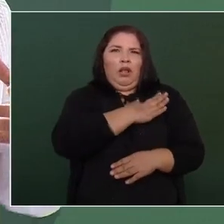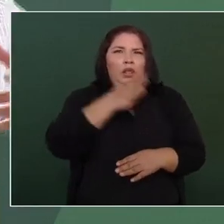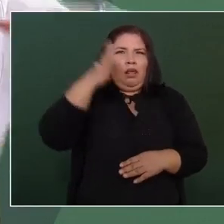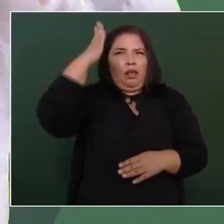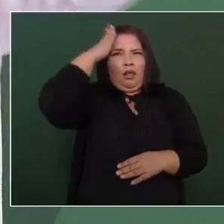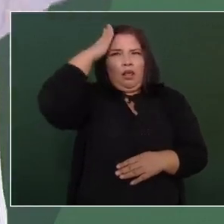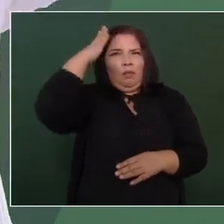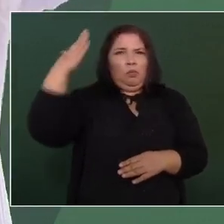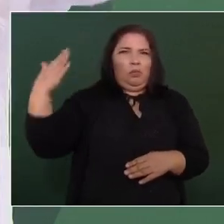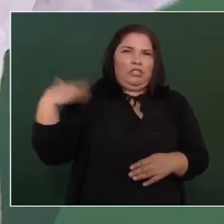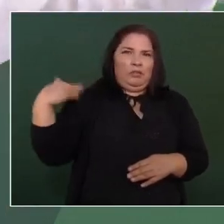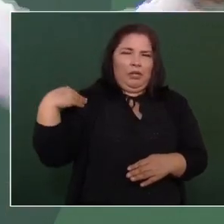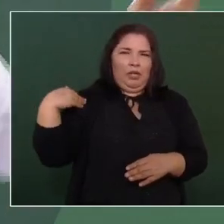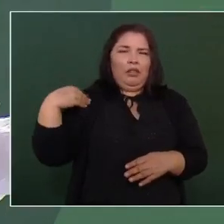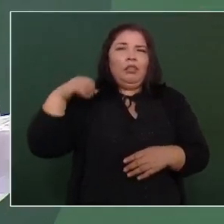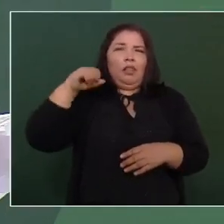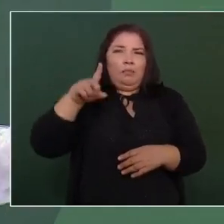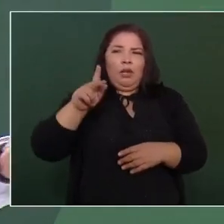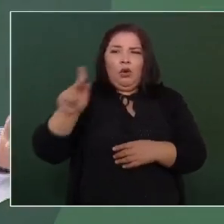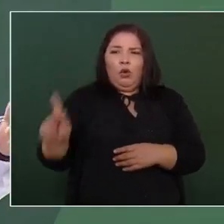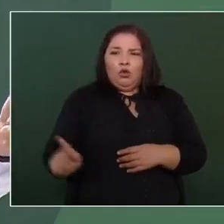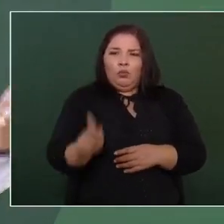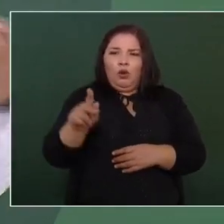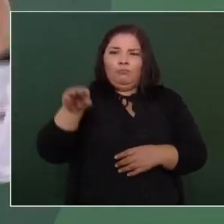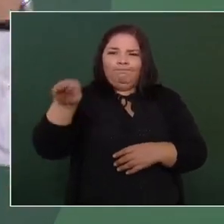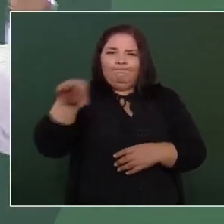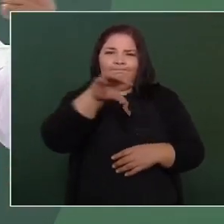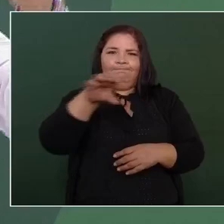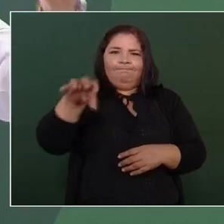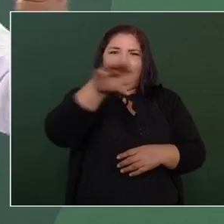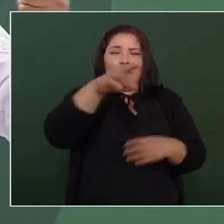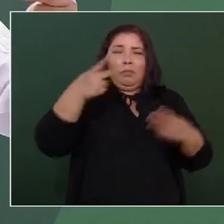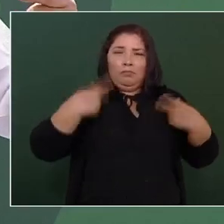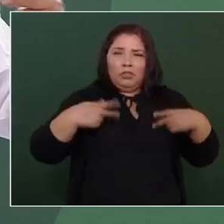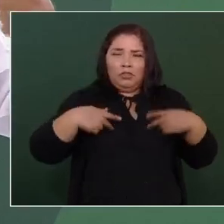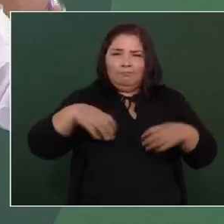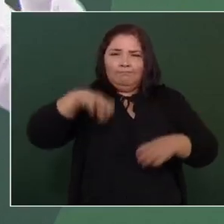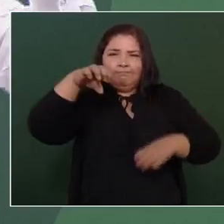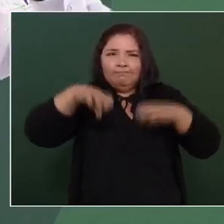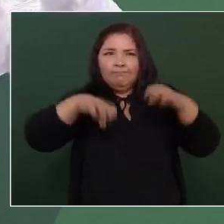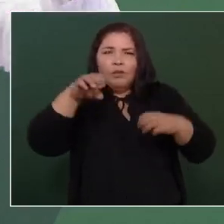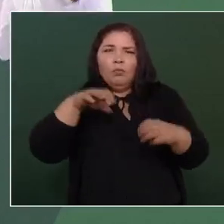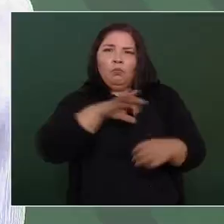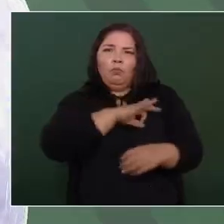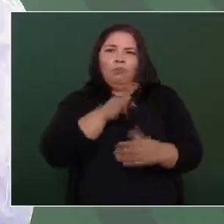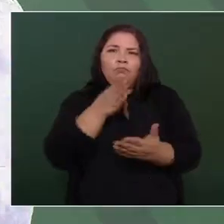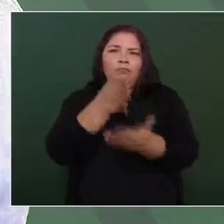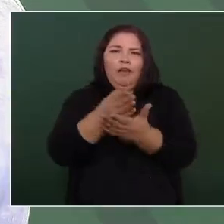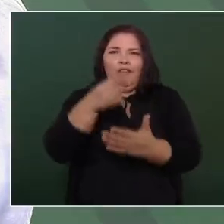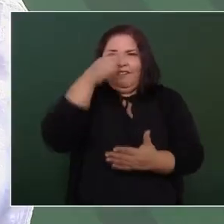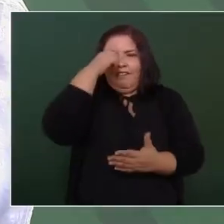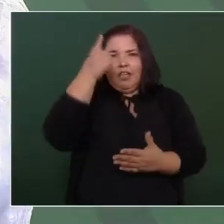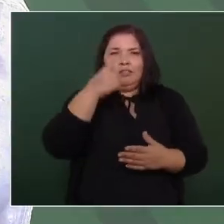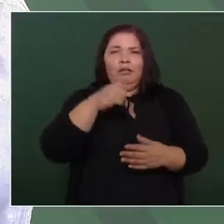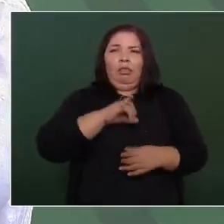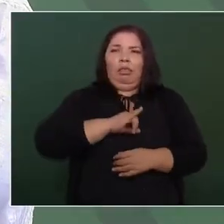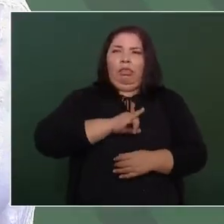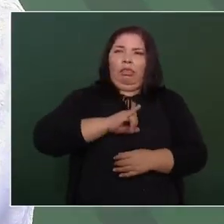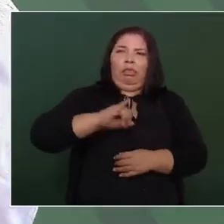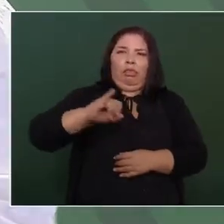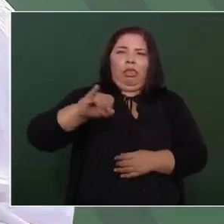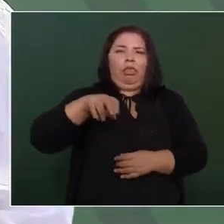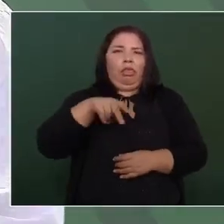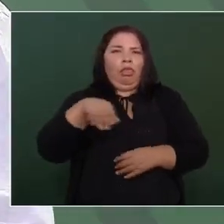cabeceras municipales, sino en los pueblos, para que el adulto mayor no tenga que caminar mucho, no tenga